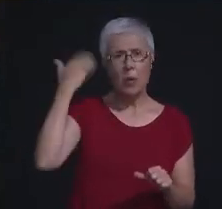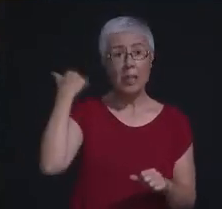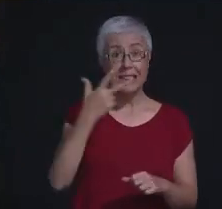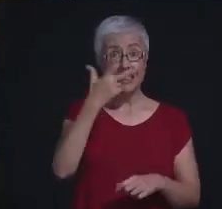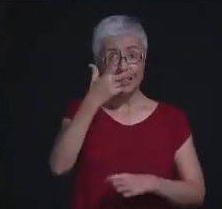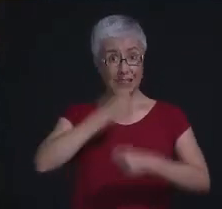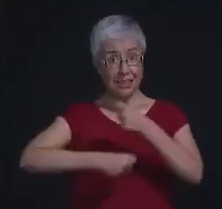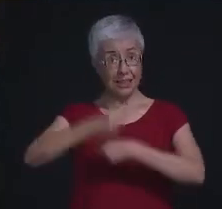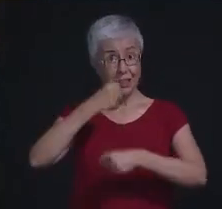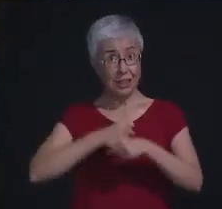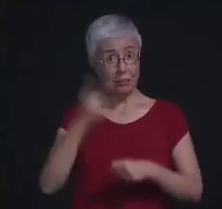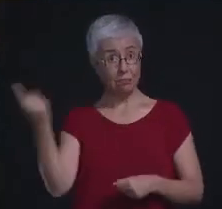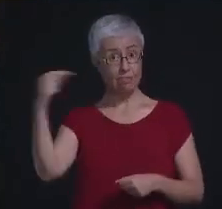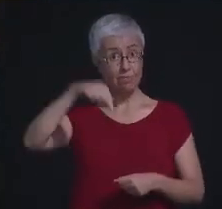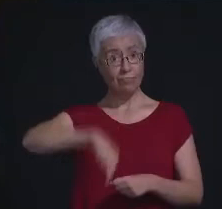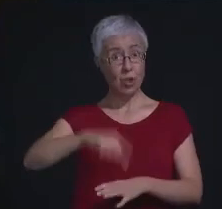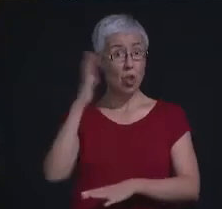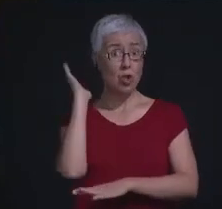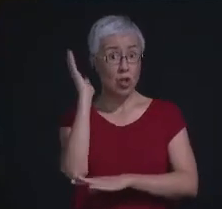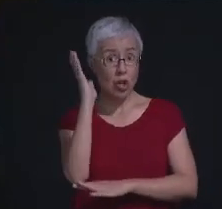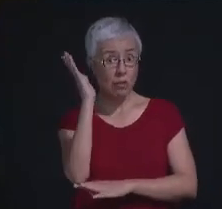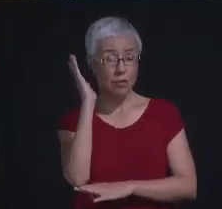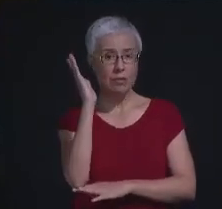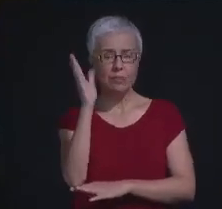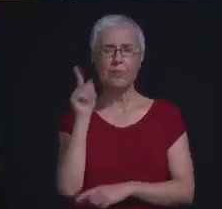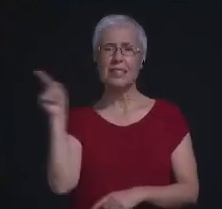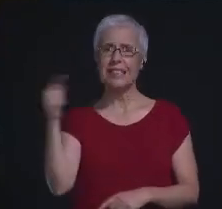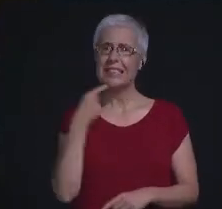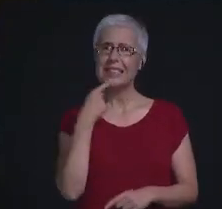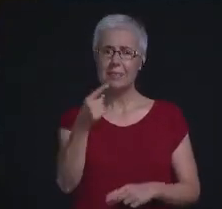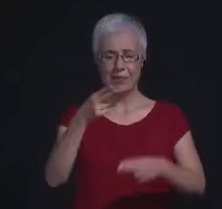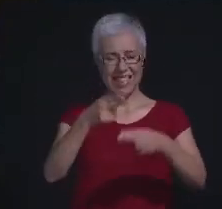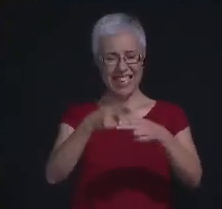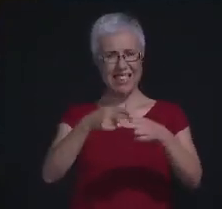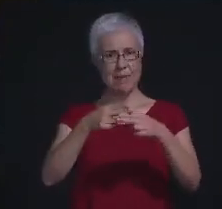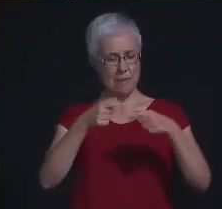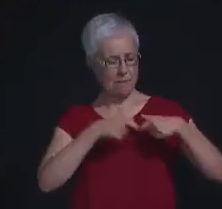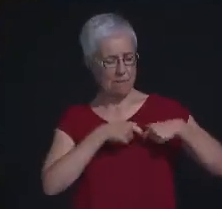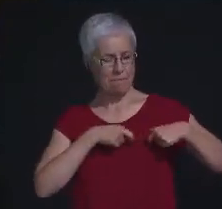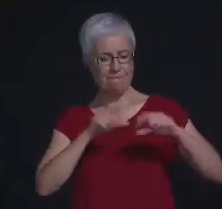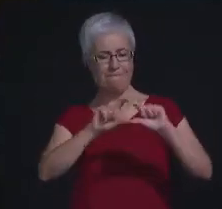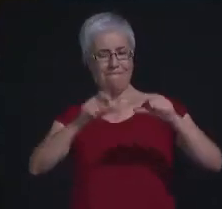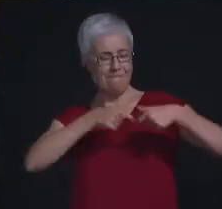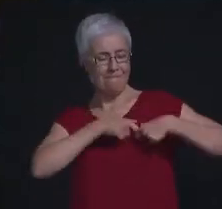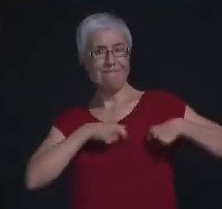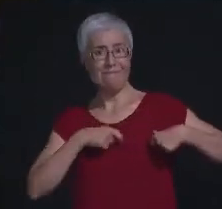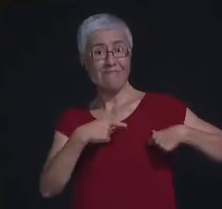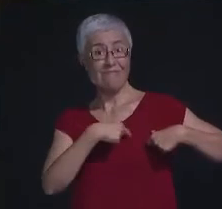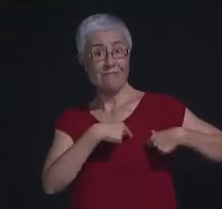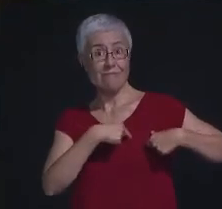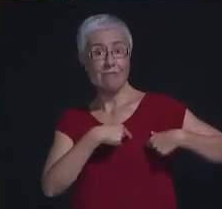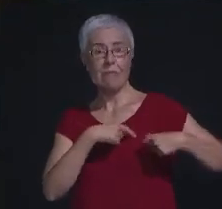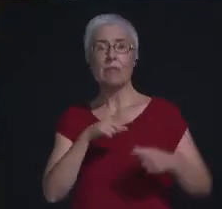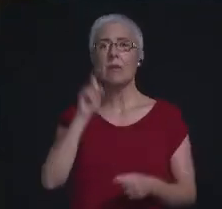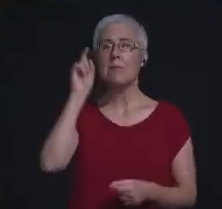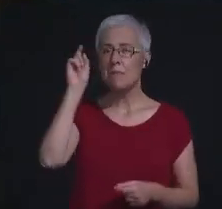en un Impact Forum, y lo que dijo es que las marcas, en un futuro, las que quieran realmente competir, tendrán